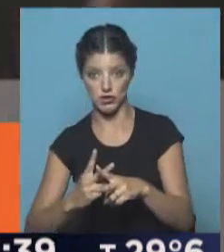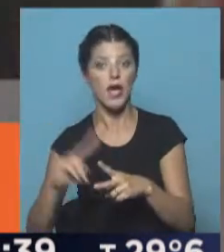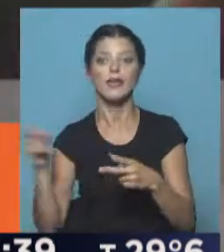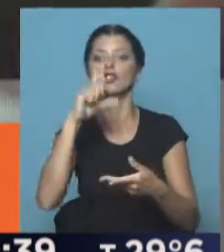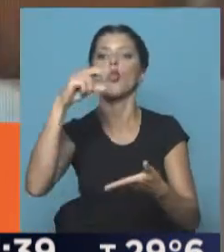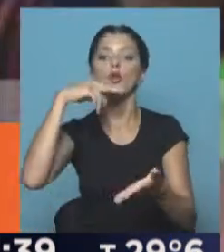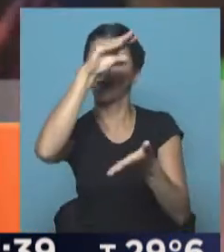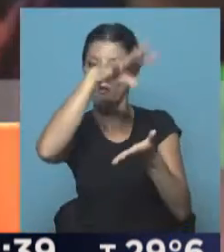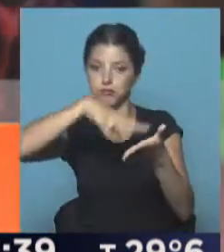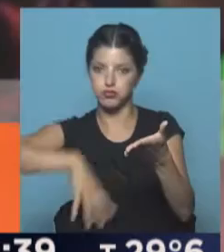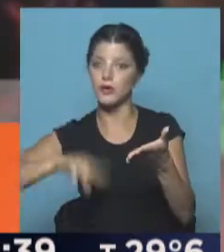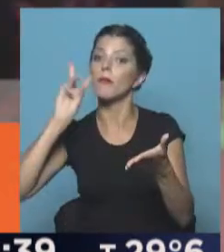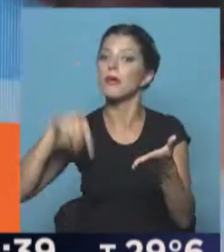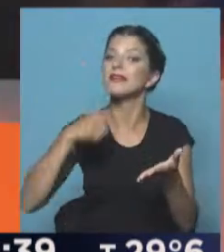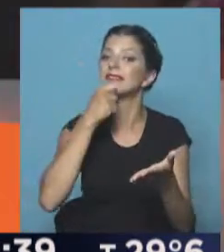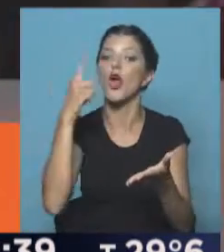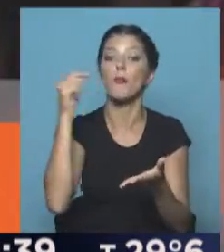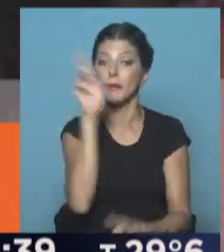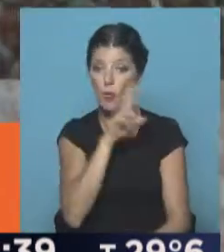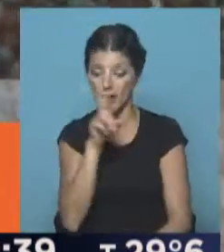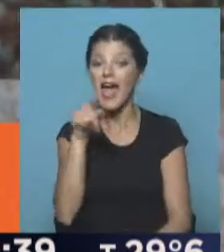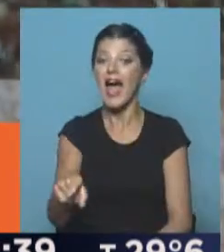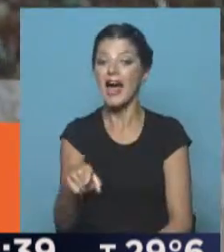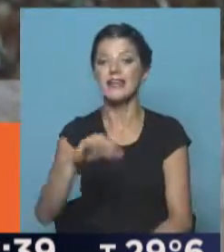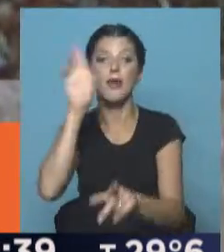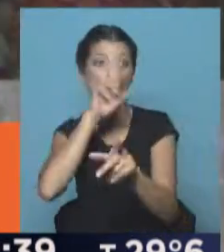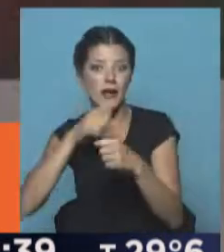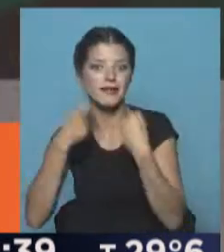consiguiente y no se sabe el género, entran más mujeres. Sí, es posible.